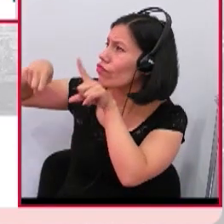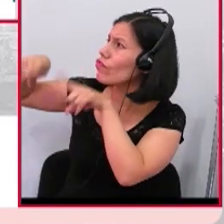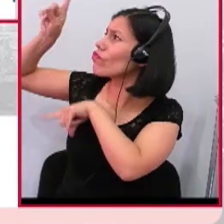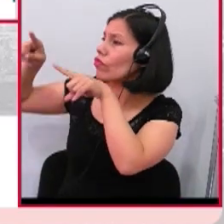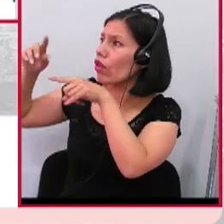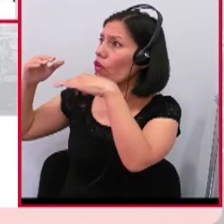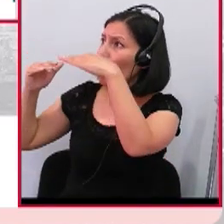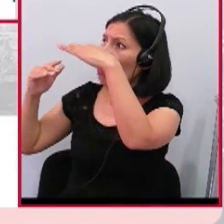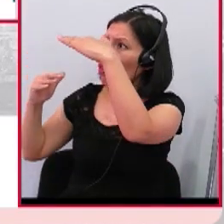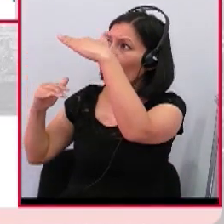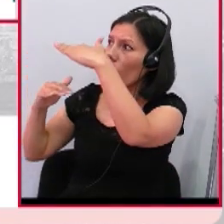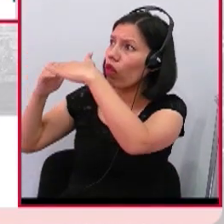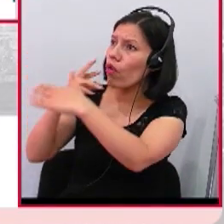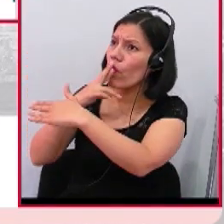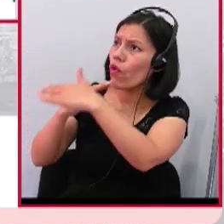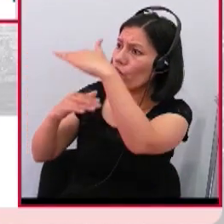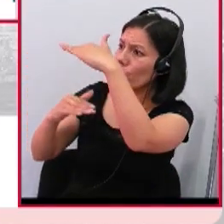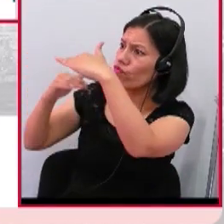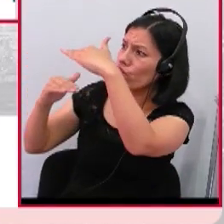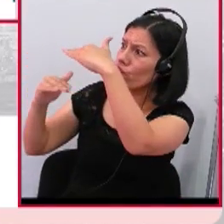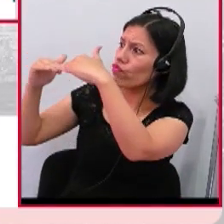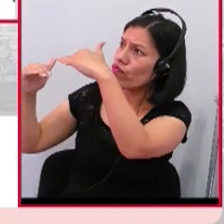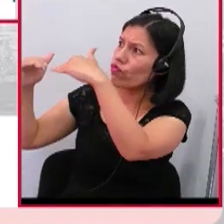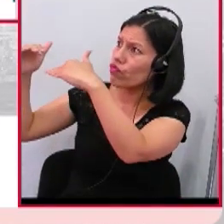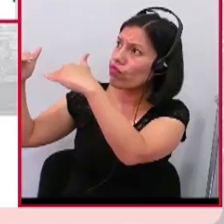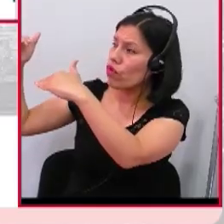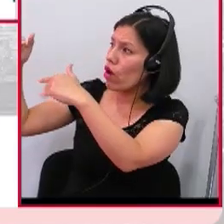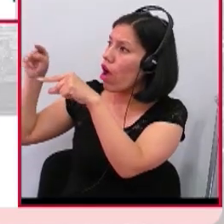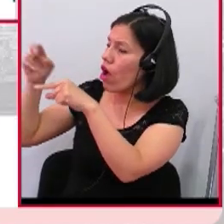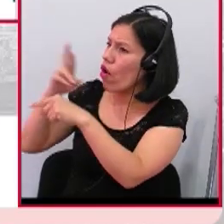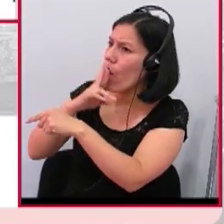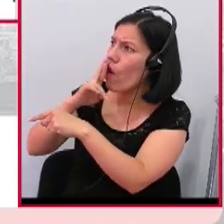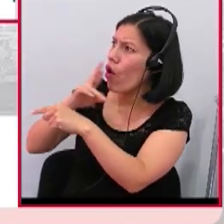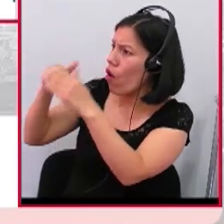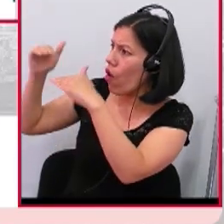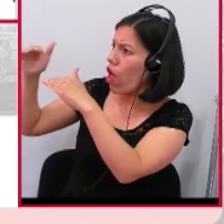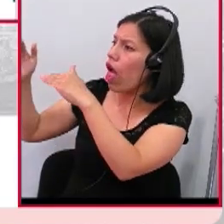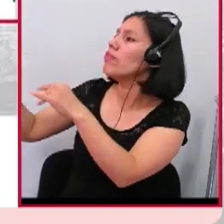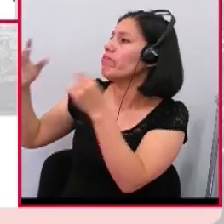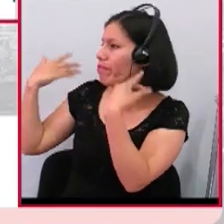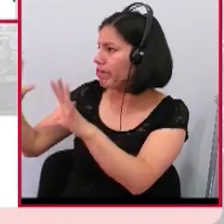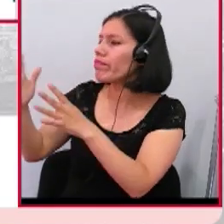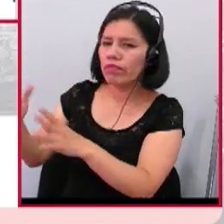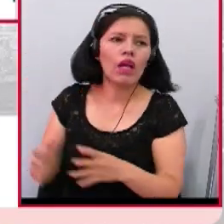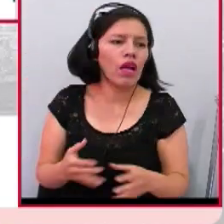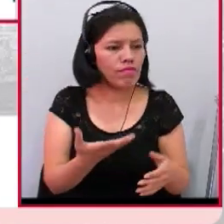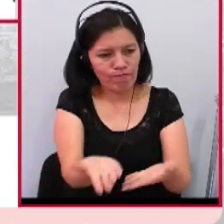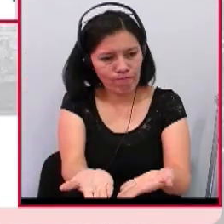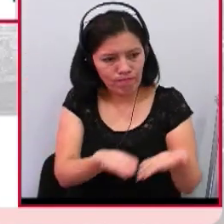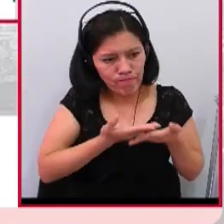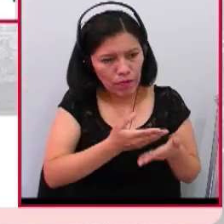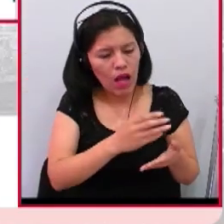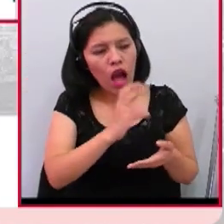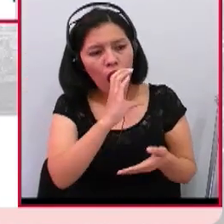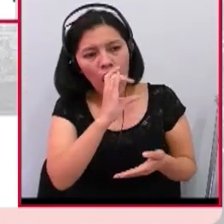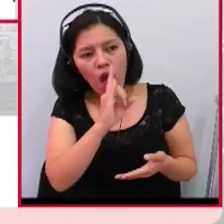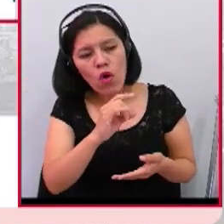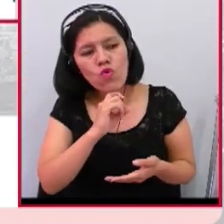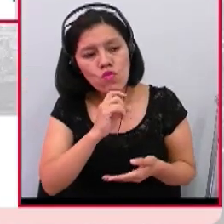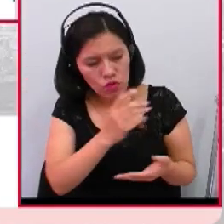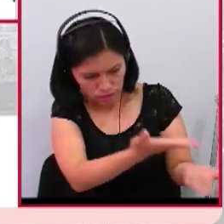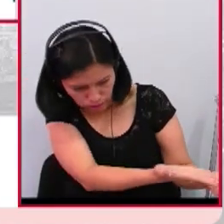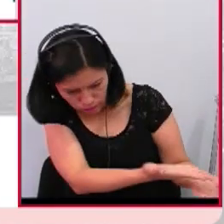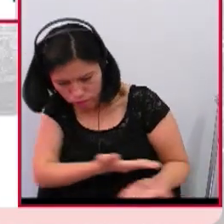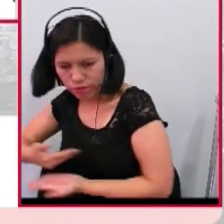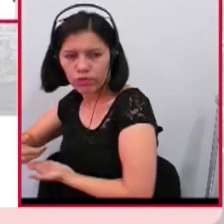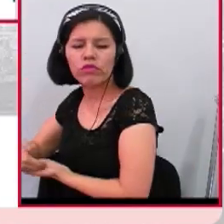vez cárgame, otra vez carga. Y así sucesivamente. Entonces ya tenemos un control científico que está bien probado, básicamente, para terminar